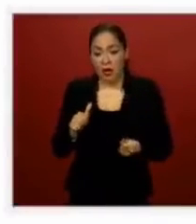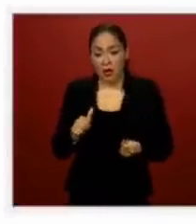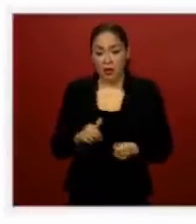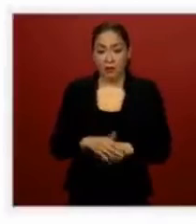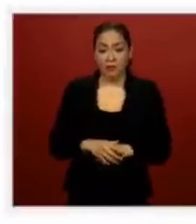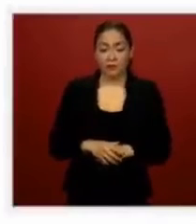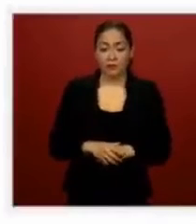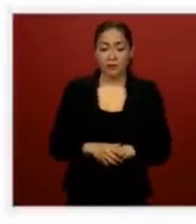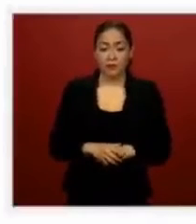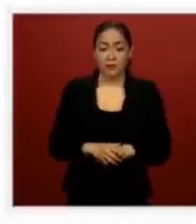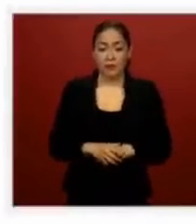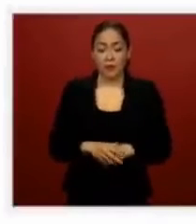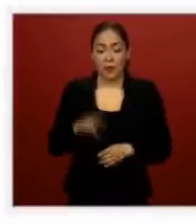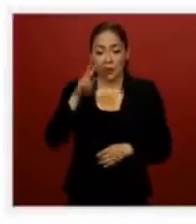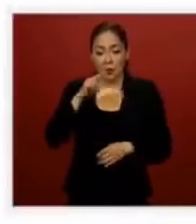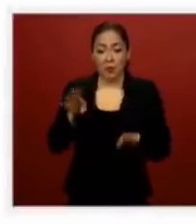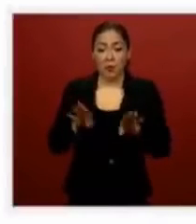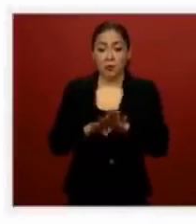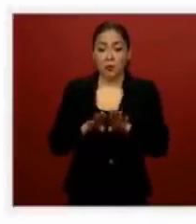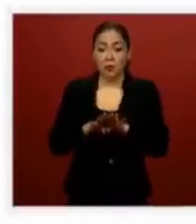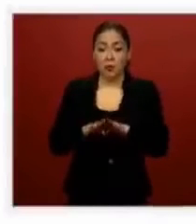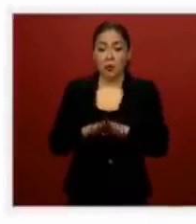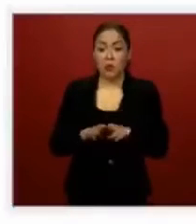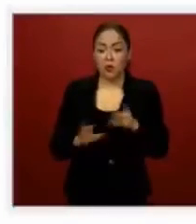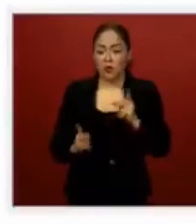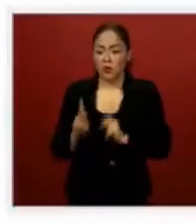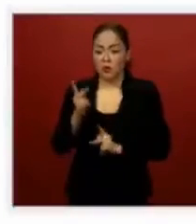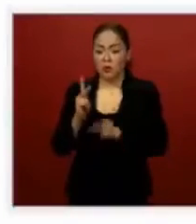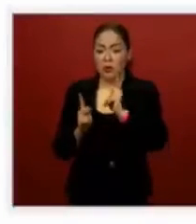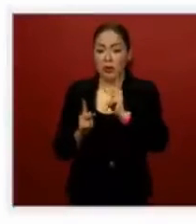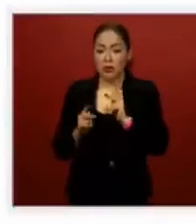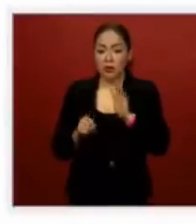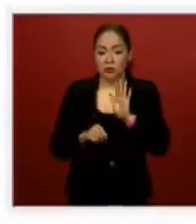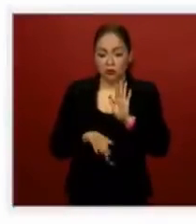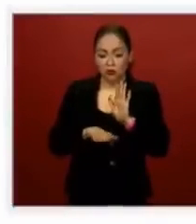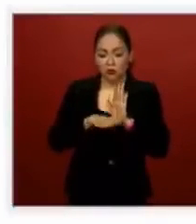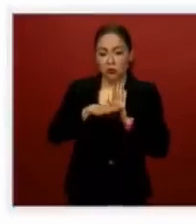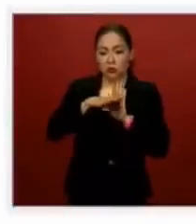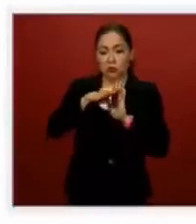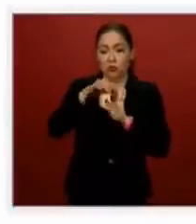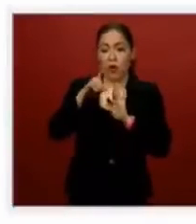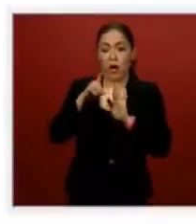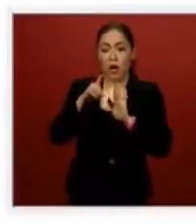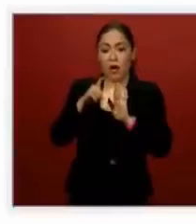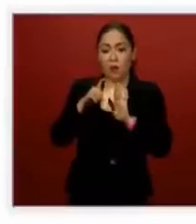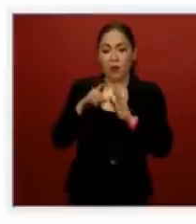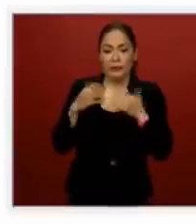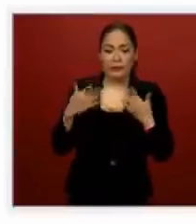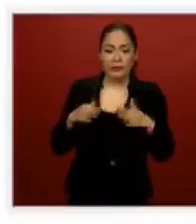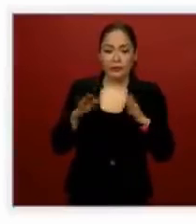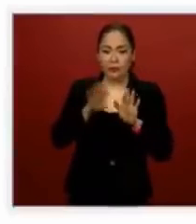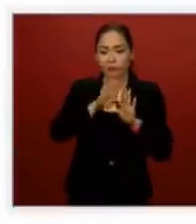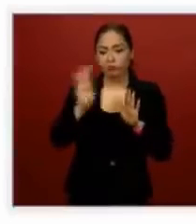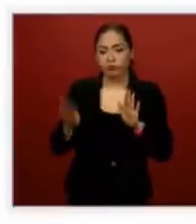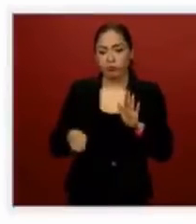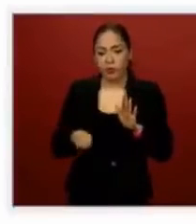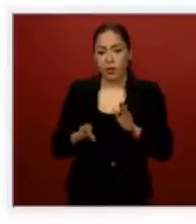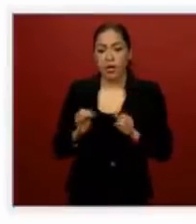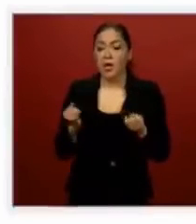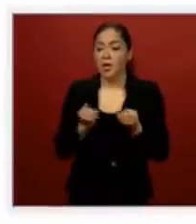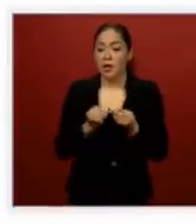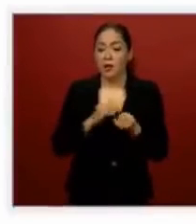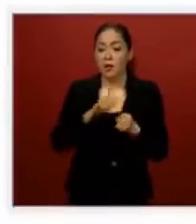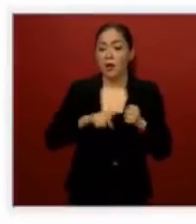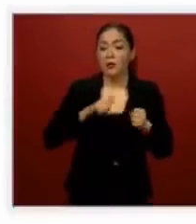la pérdida de cosechas, ¿no? La pérdida de especies humanas porque no se adaptan a este clima.